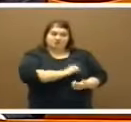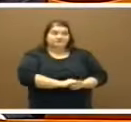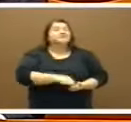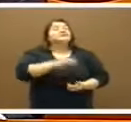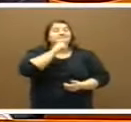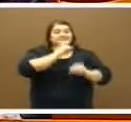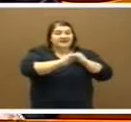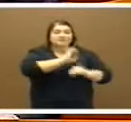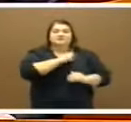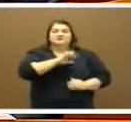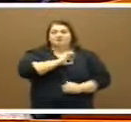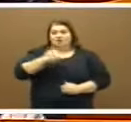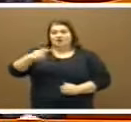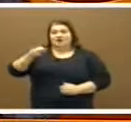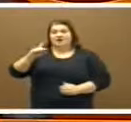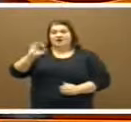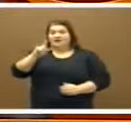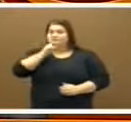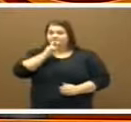Silencio, señorías. Señor García, silencio.